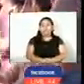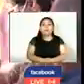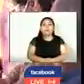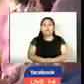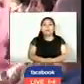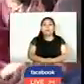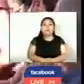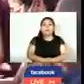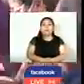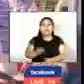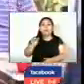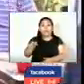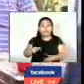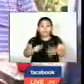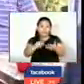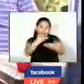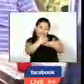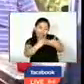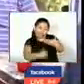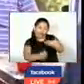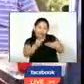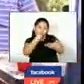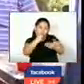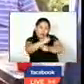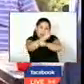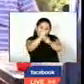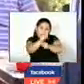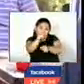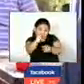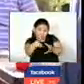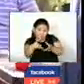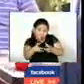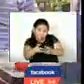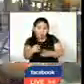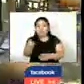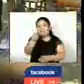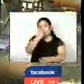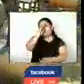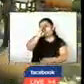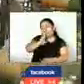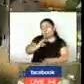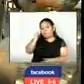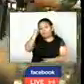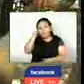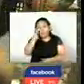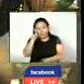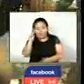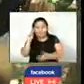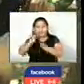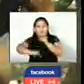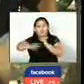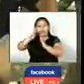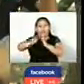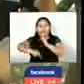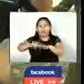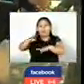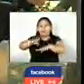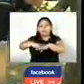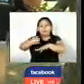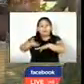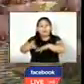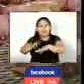es parte del menú para el desayuno si lo que usted busca es almorzar que le parece parrillada